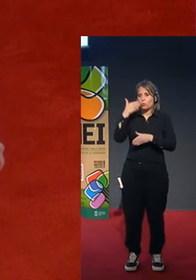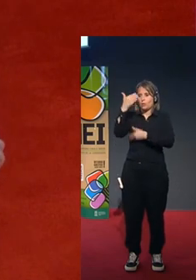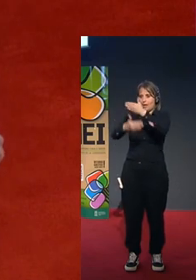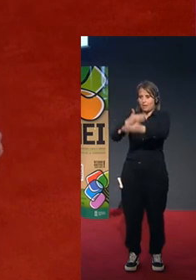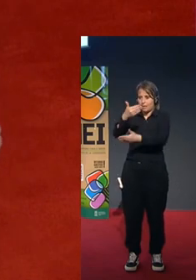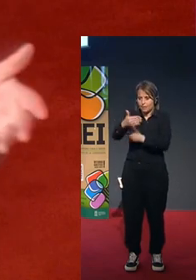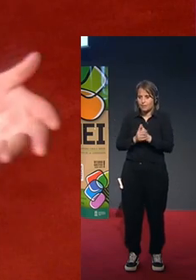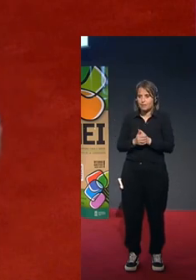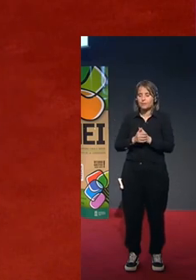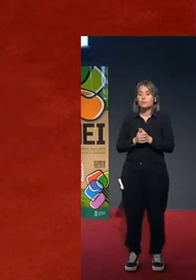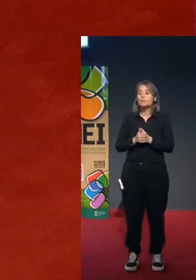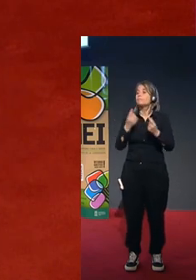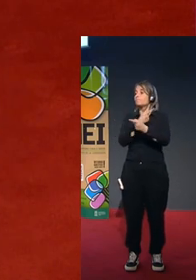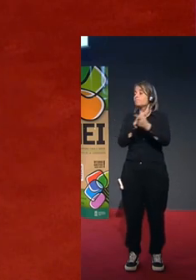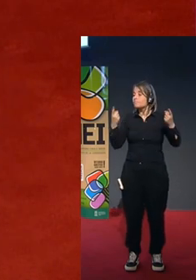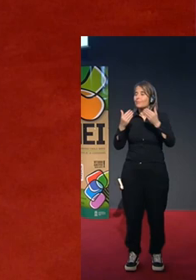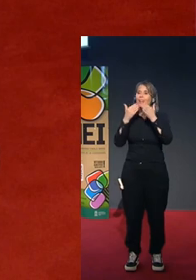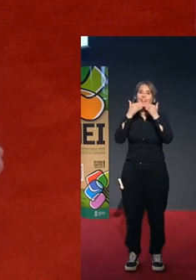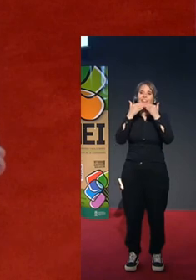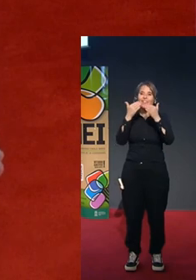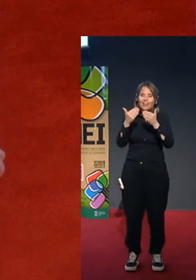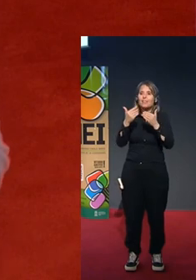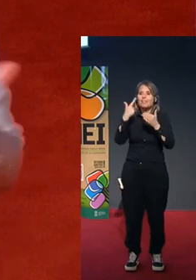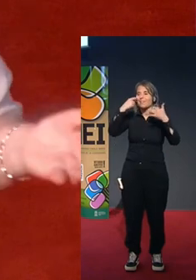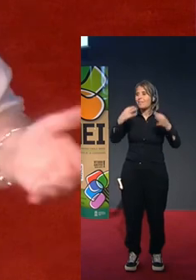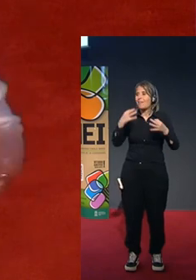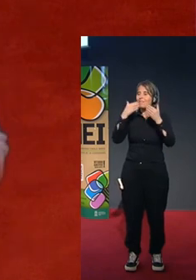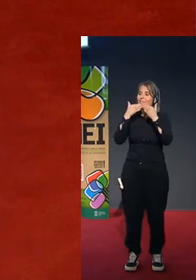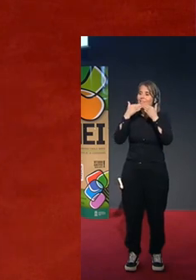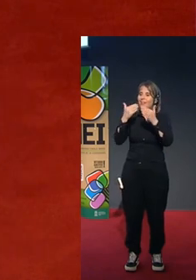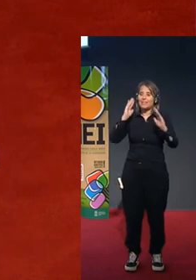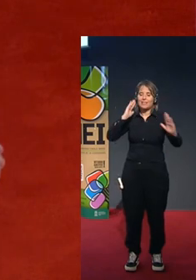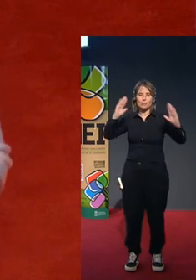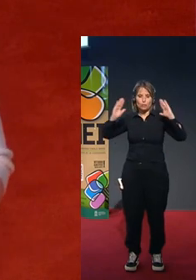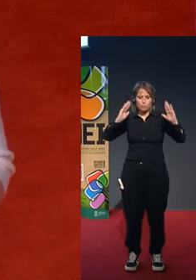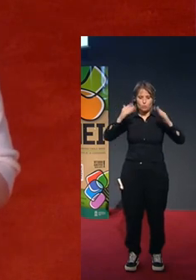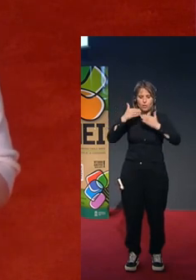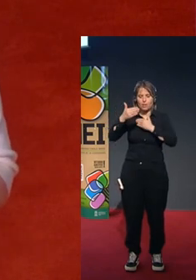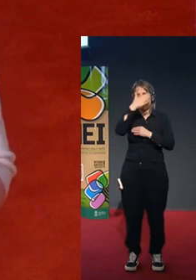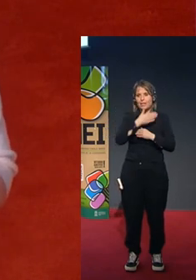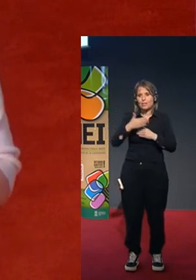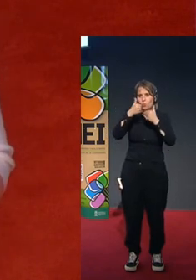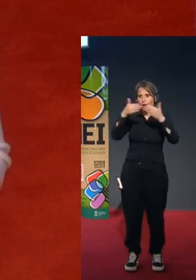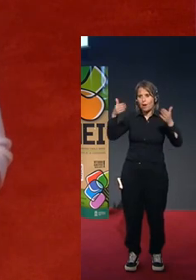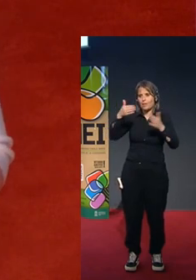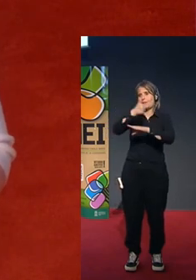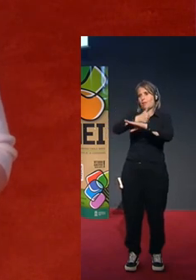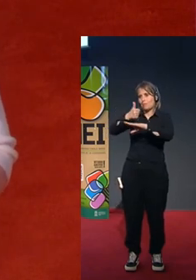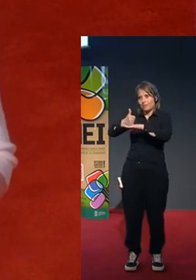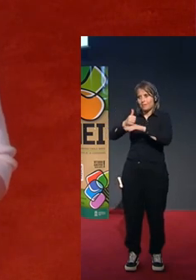adelante Así que a todos y todas Muchas gracias por hacer realidad una temporada más en esta escuela abierta de